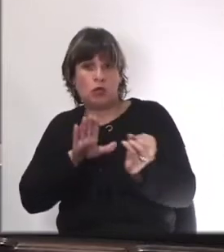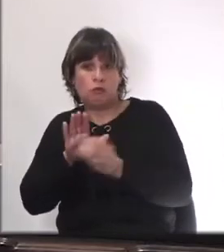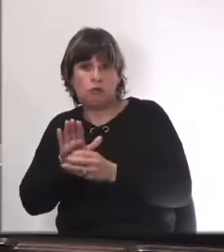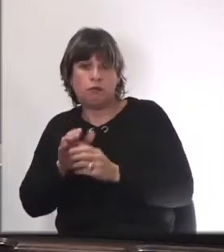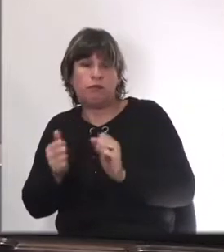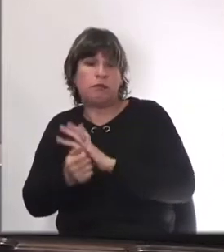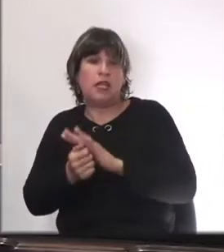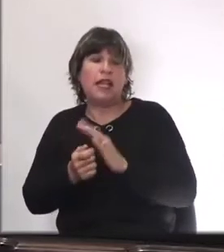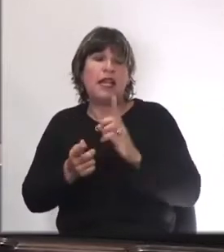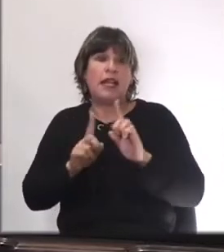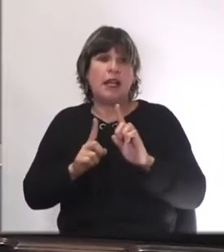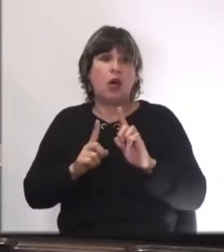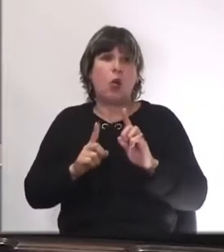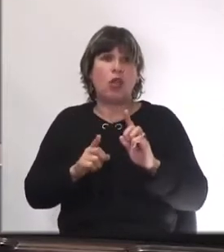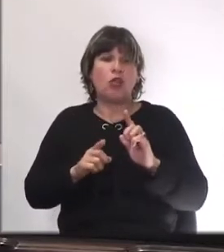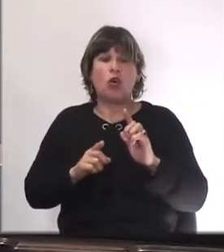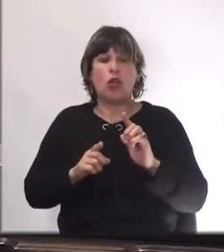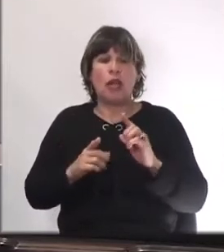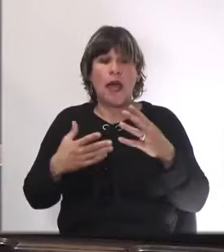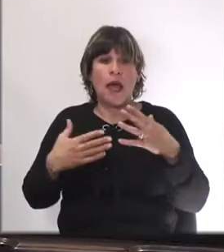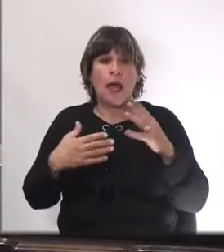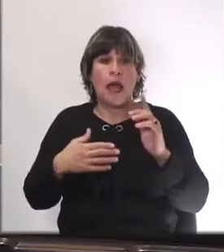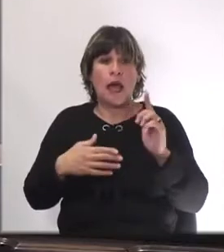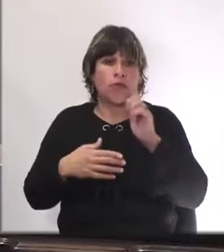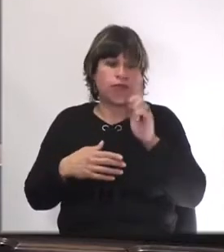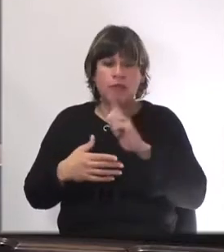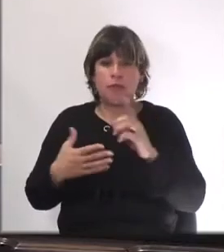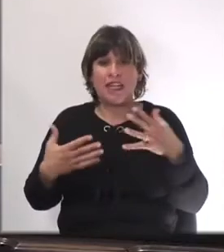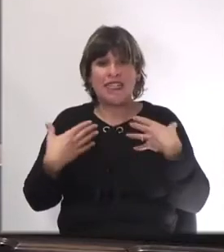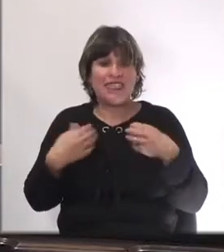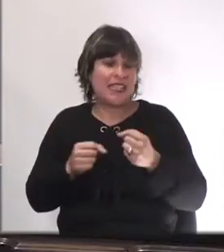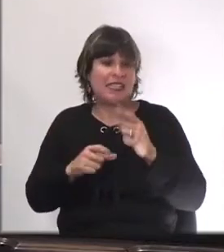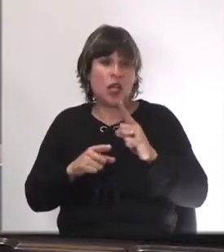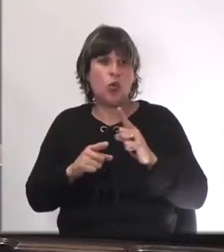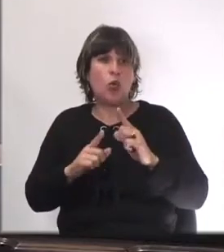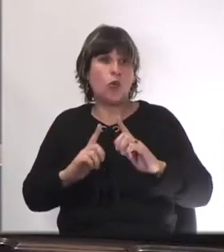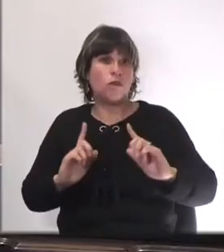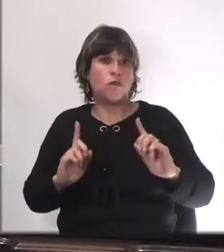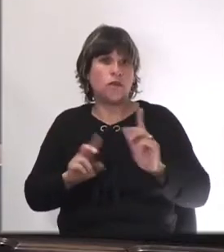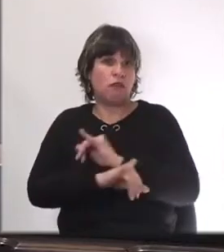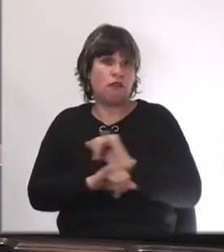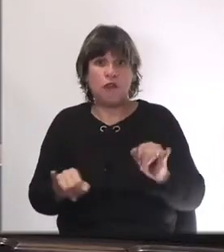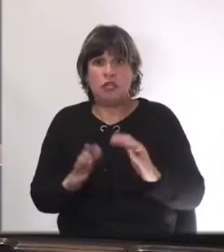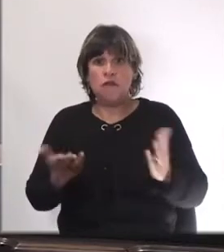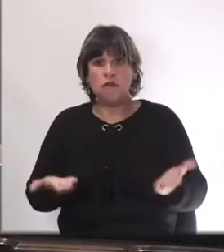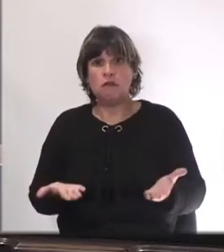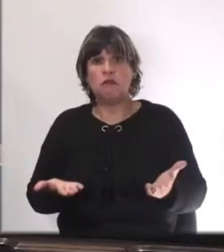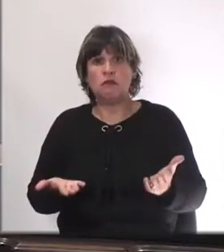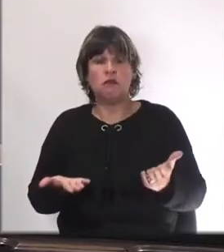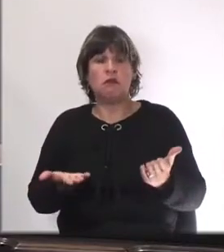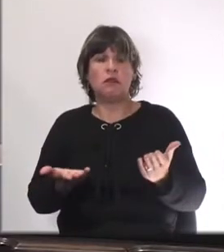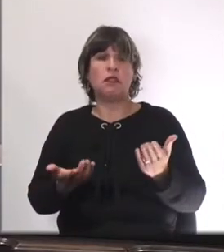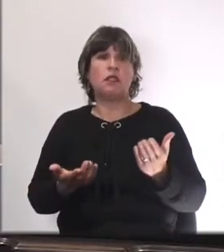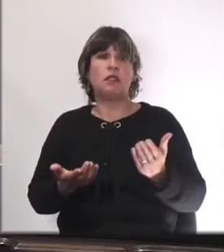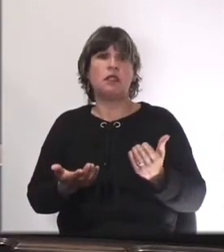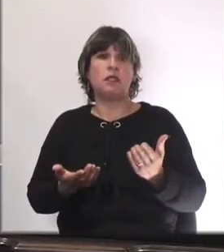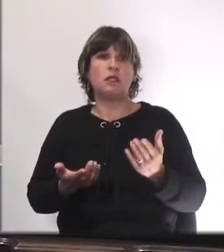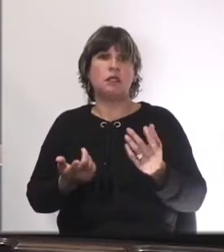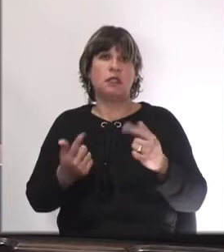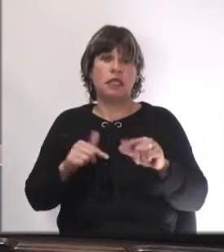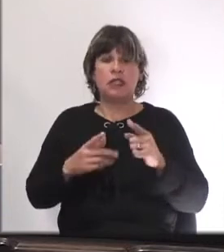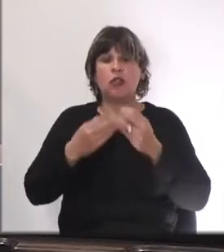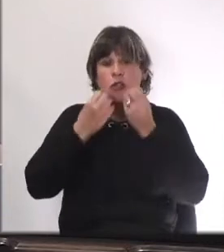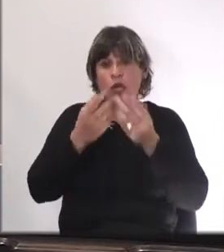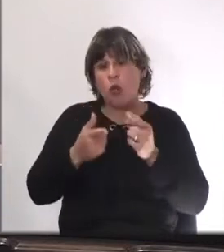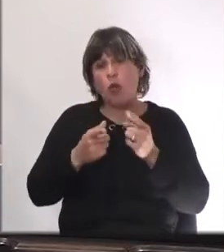emergencia sanitaria cese y en principio la buena